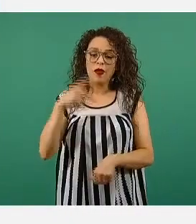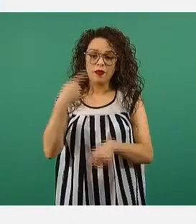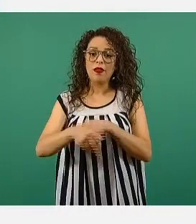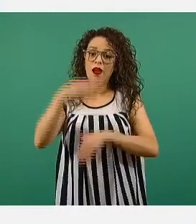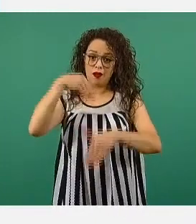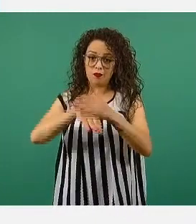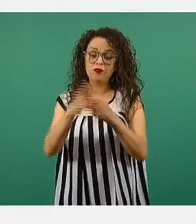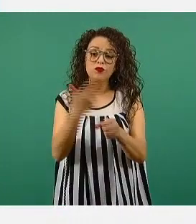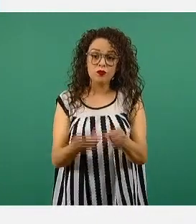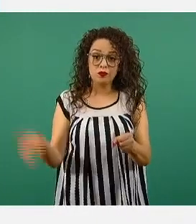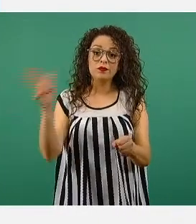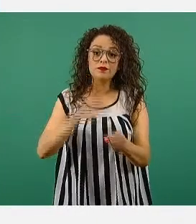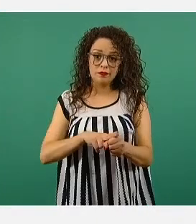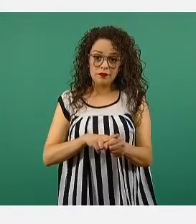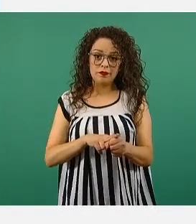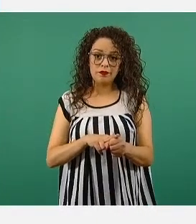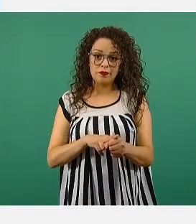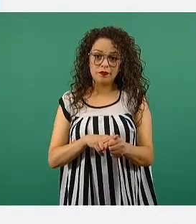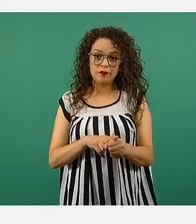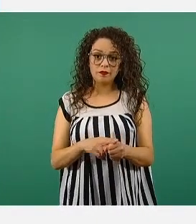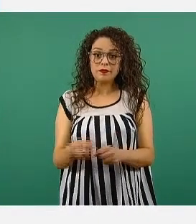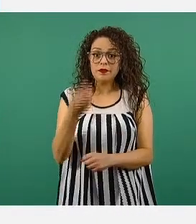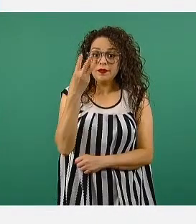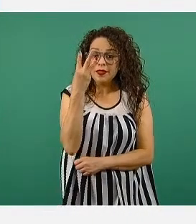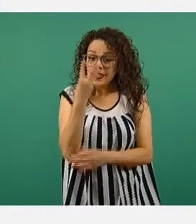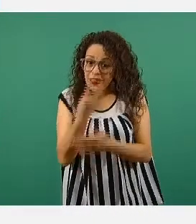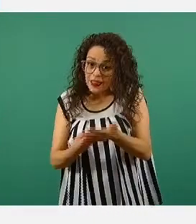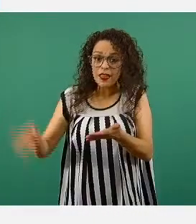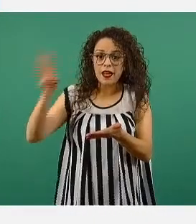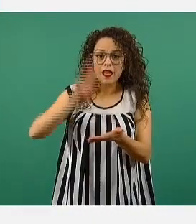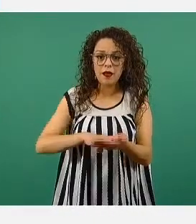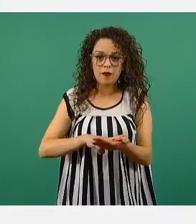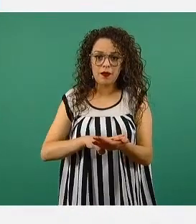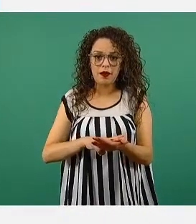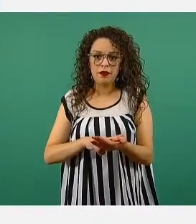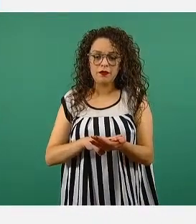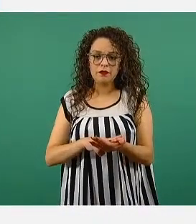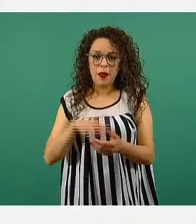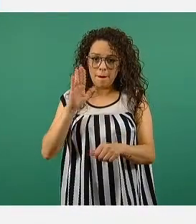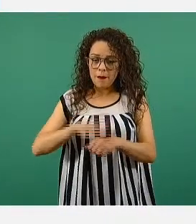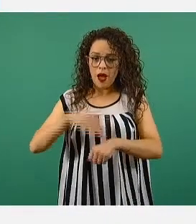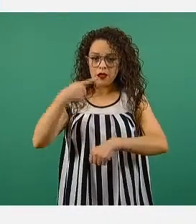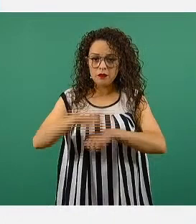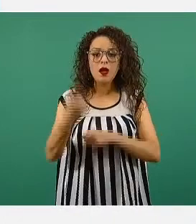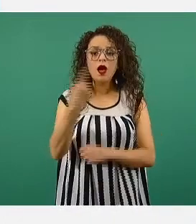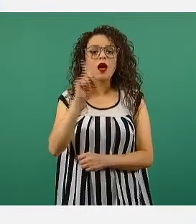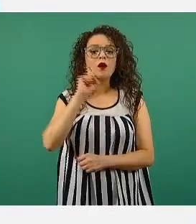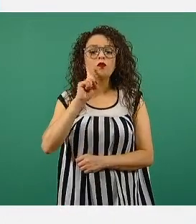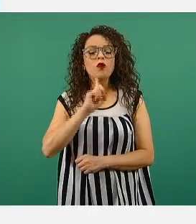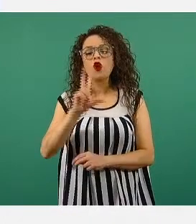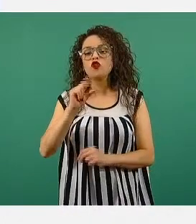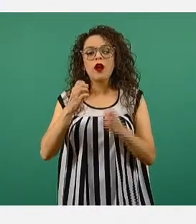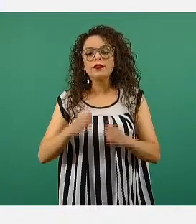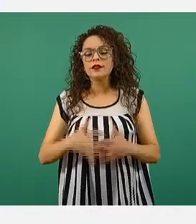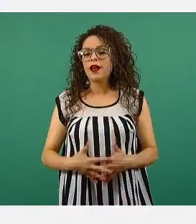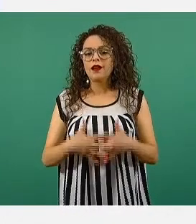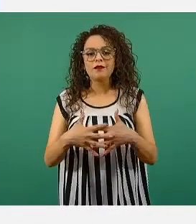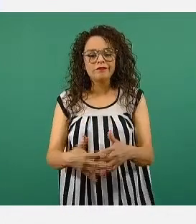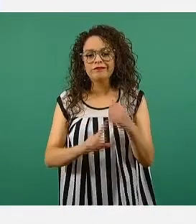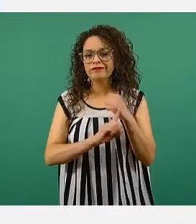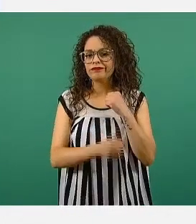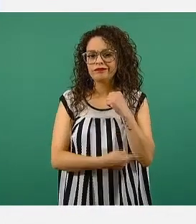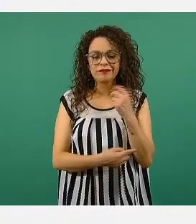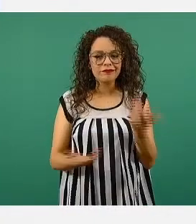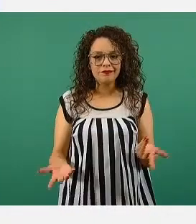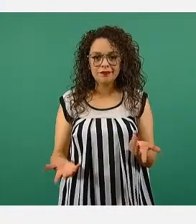riesgo relativo de más de 3 veces más que una mujer no embarazada. Mayor riesgo de ser admitida